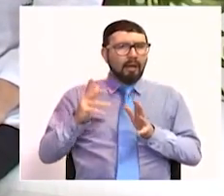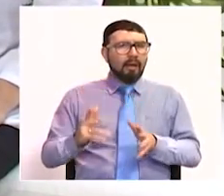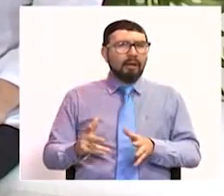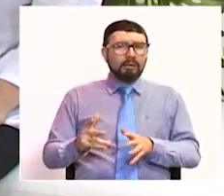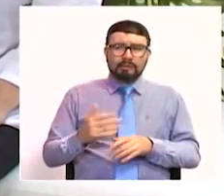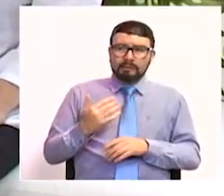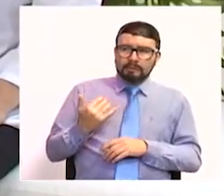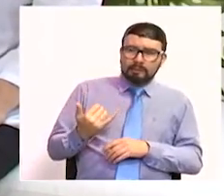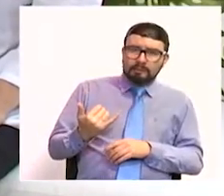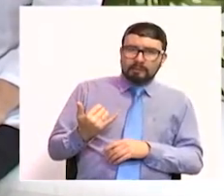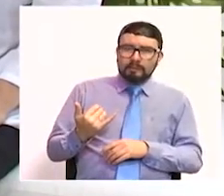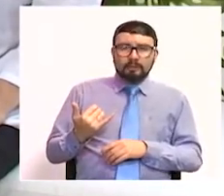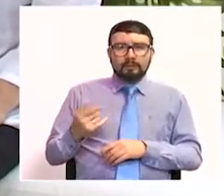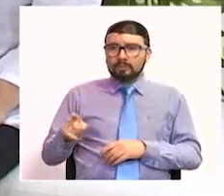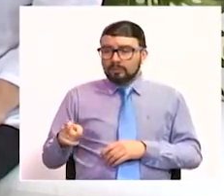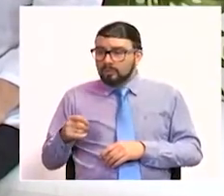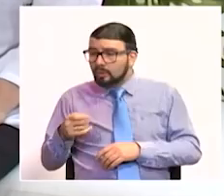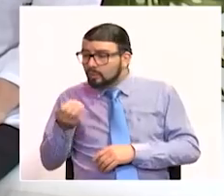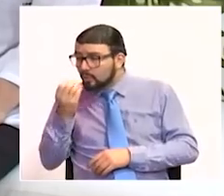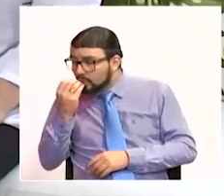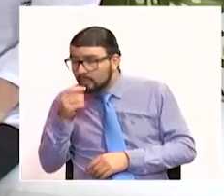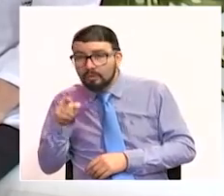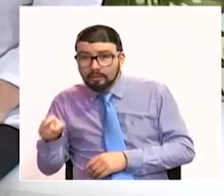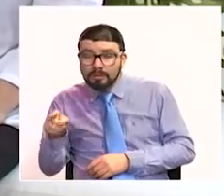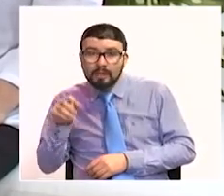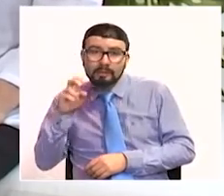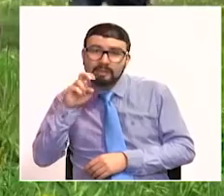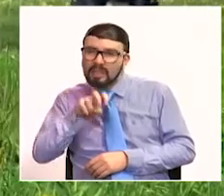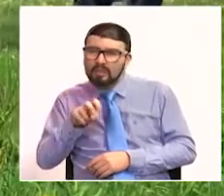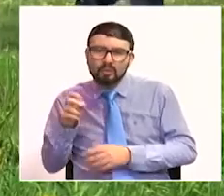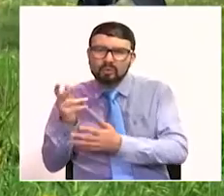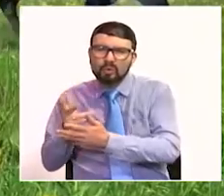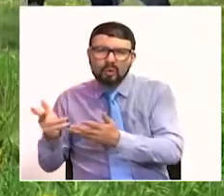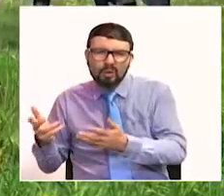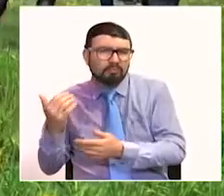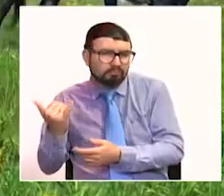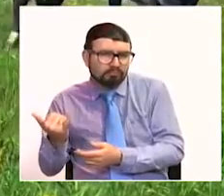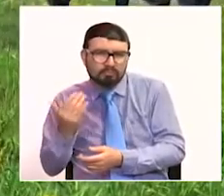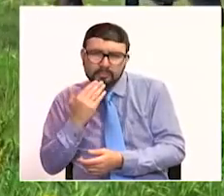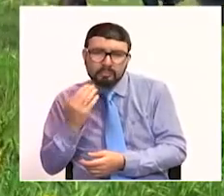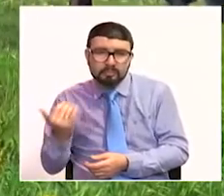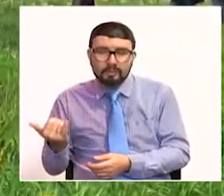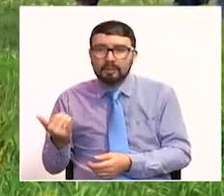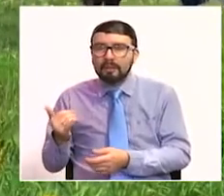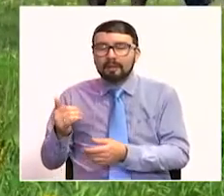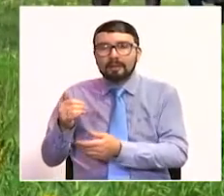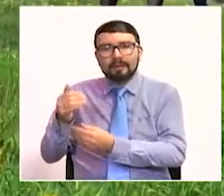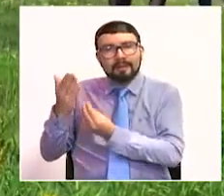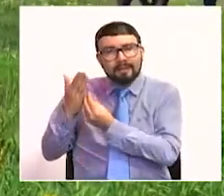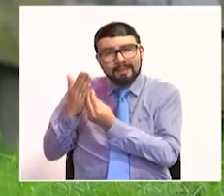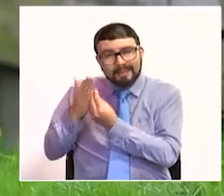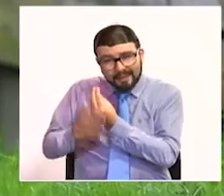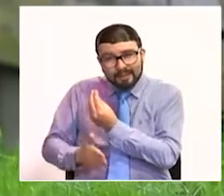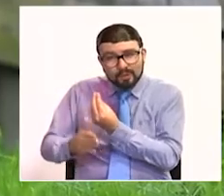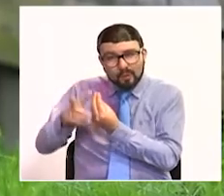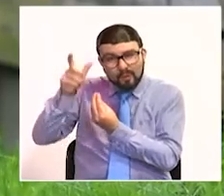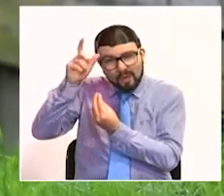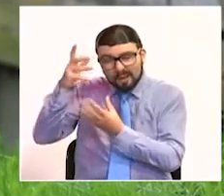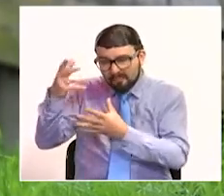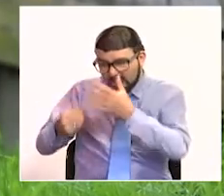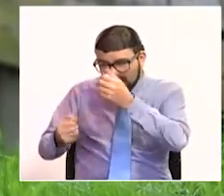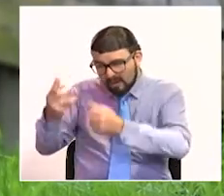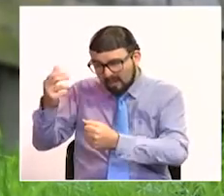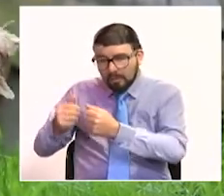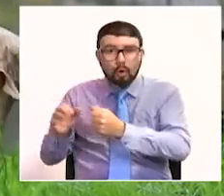debemos mezclar proteínas animales, como en este caso lo es el queso que viene de la vaca, el huevo que viene